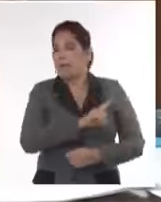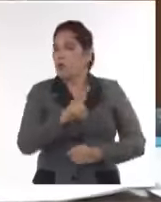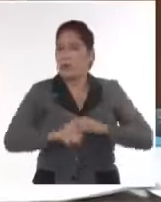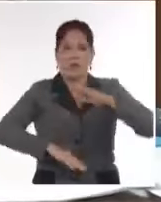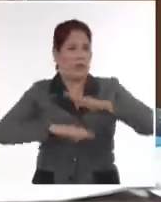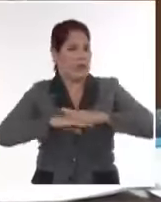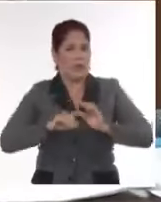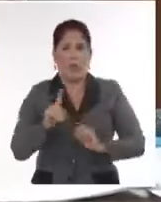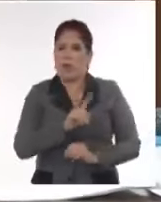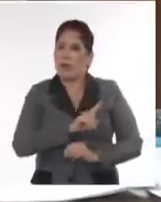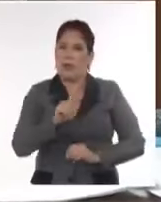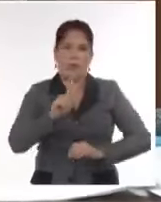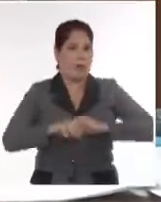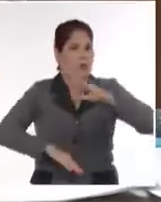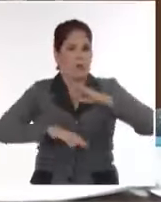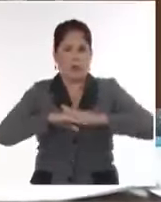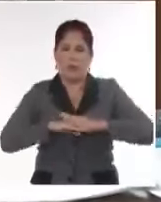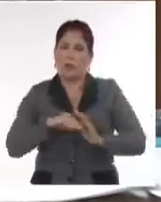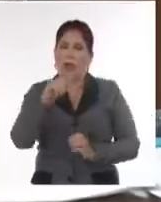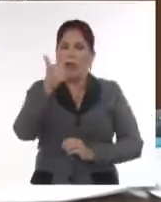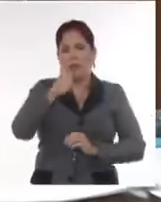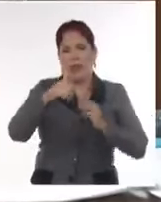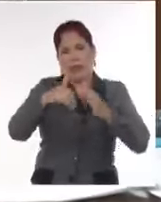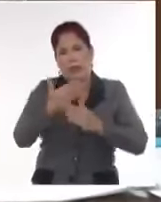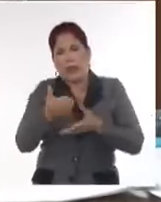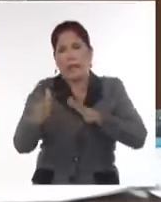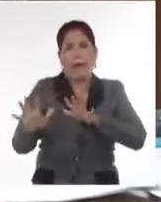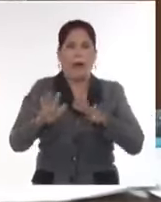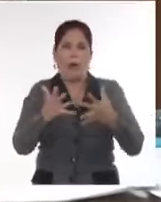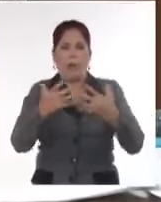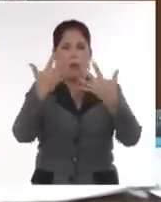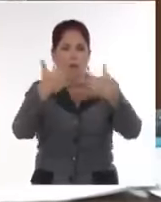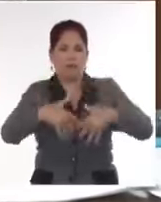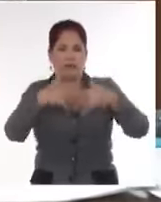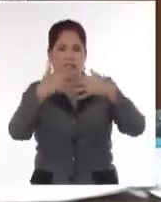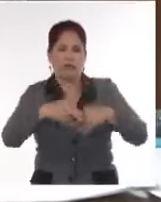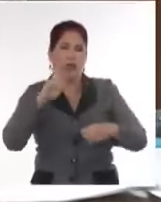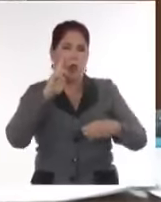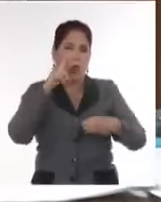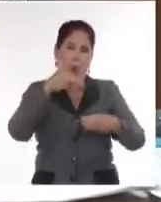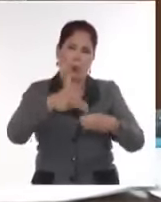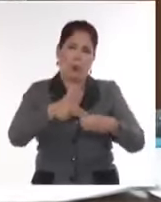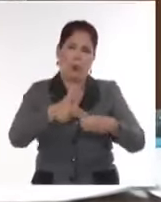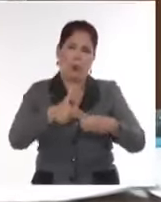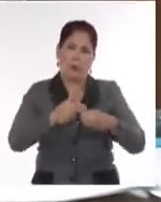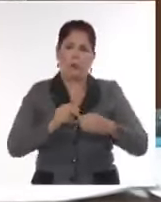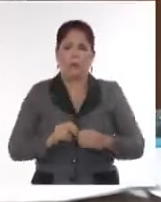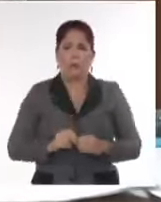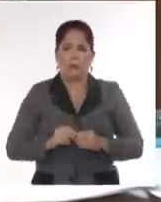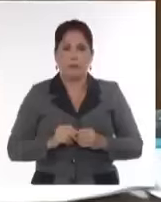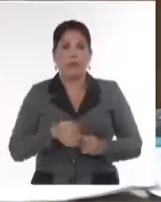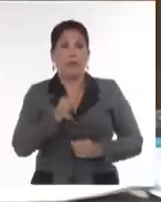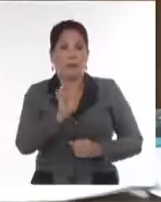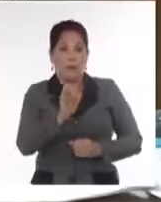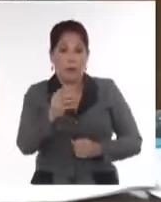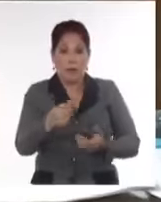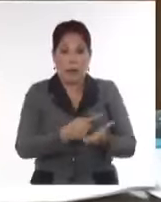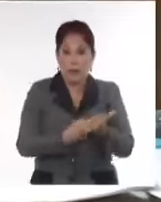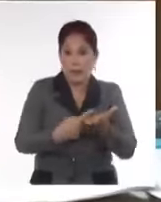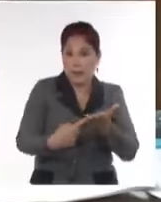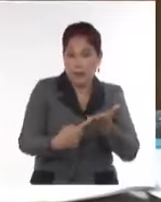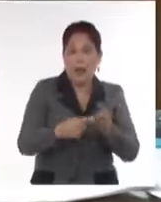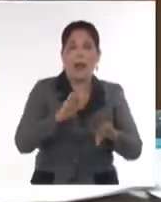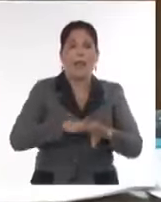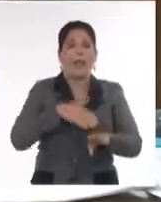no pasa de 10, 12 días lo que consume el país. Esta semana, después